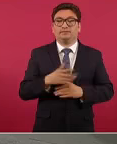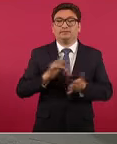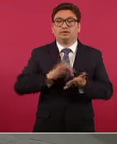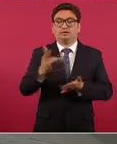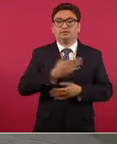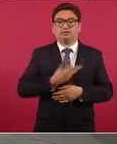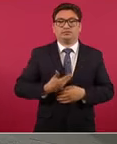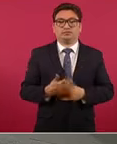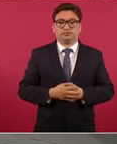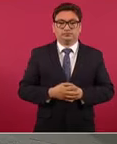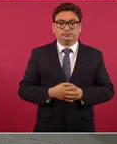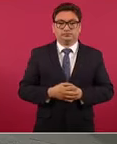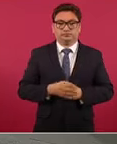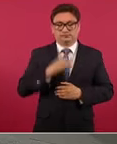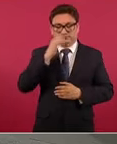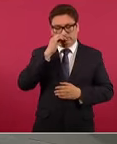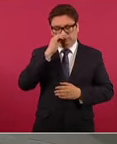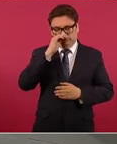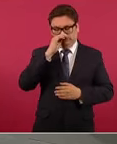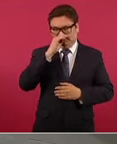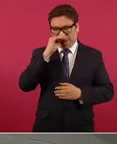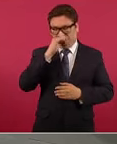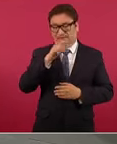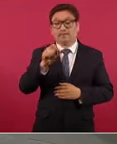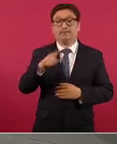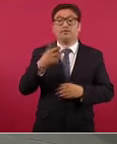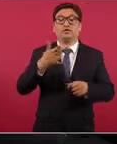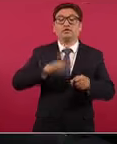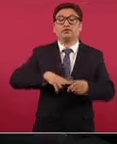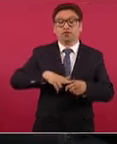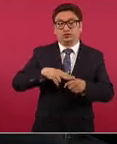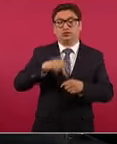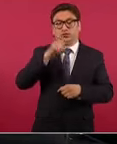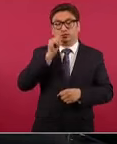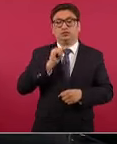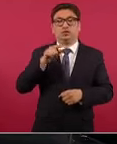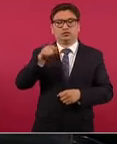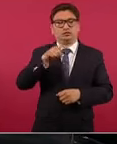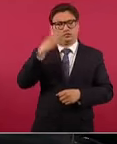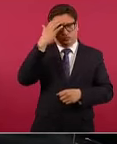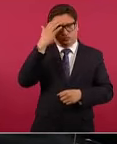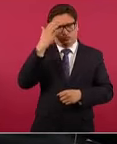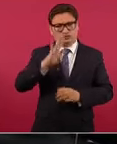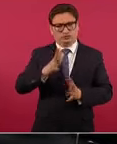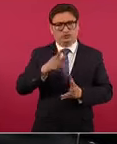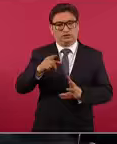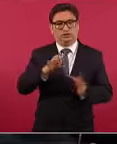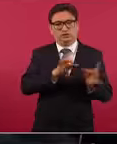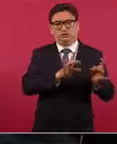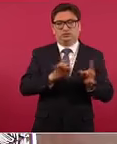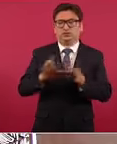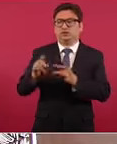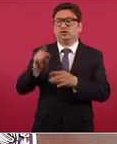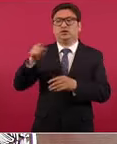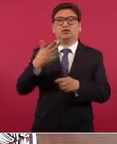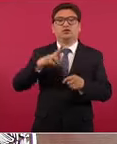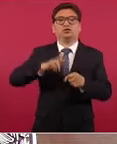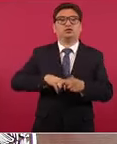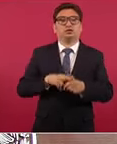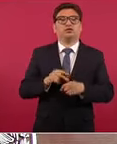sí sí el hospital de juárez ustedes conocen la situación era un hospital